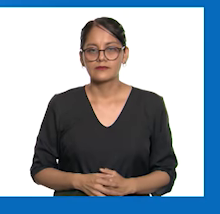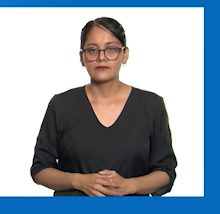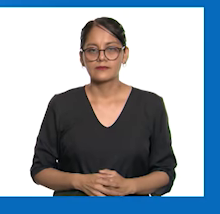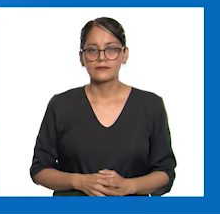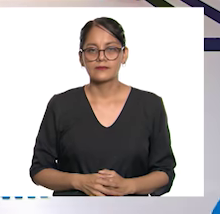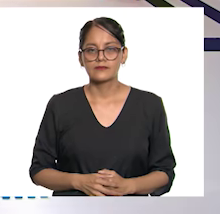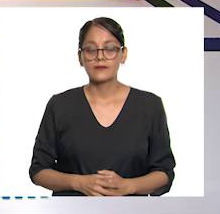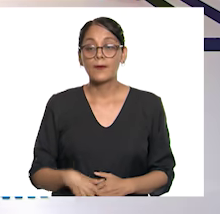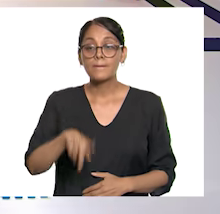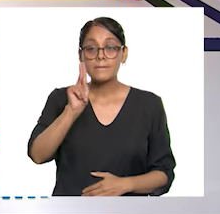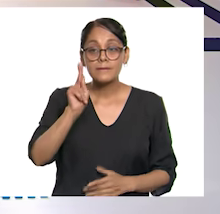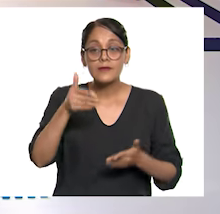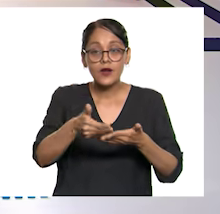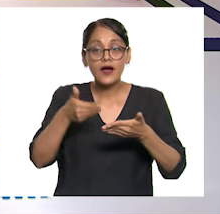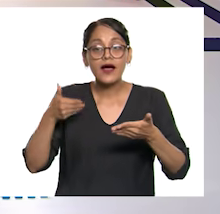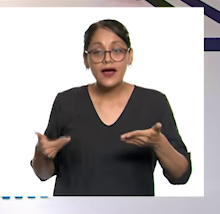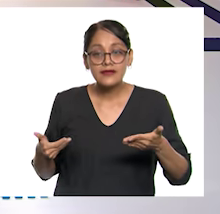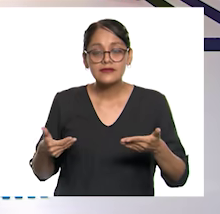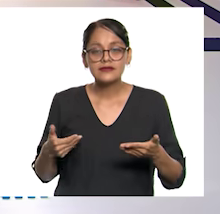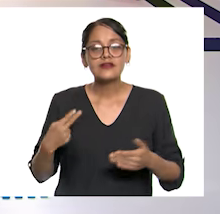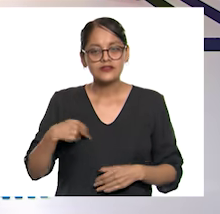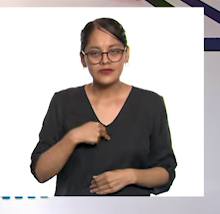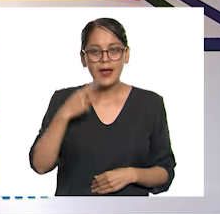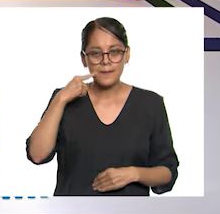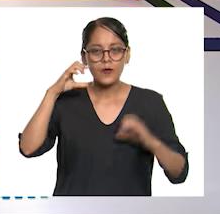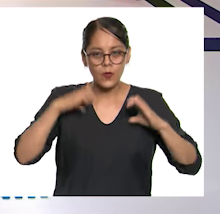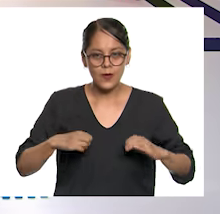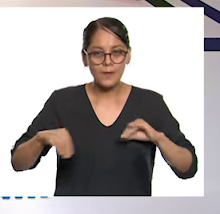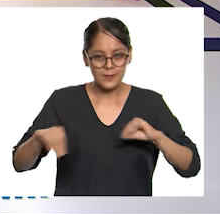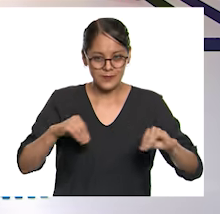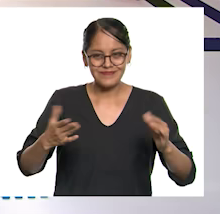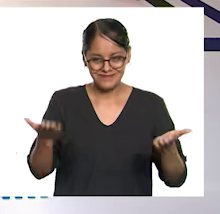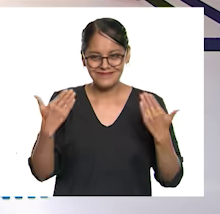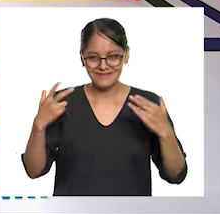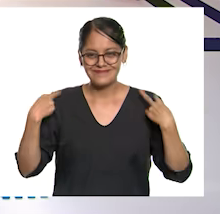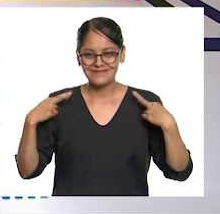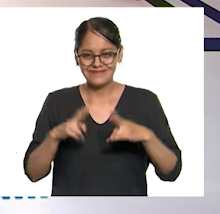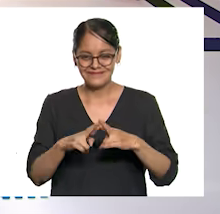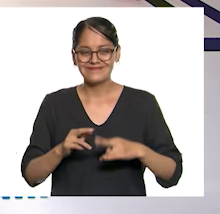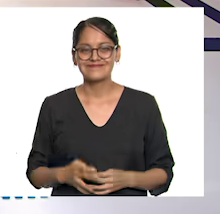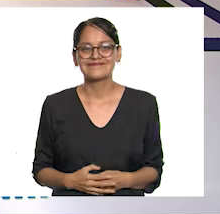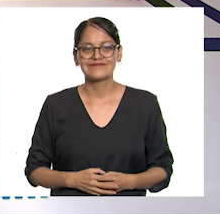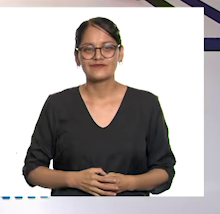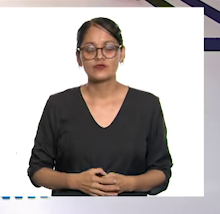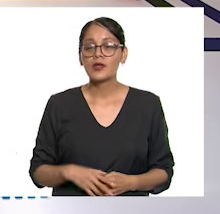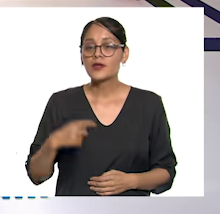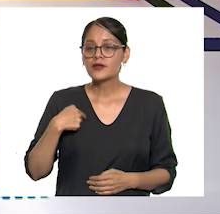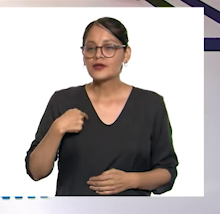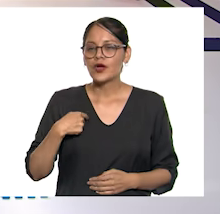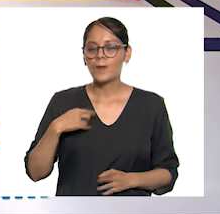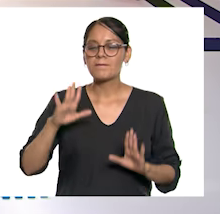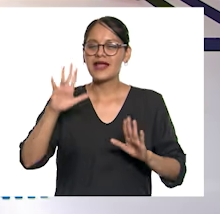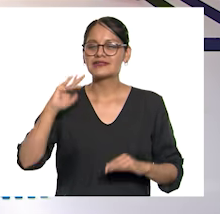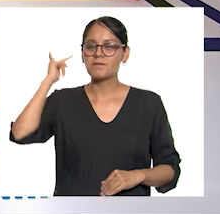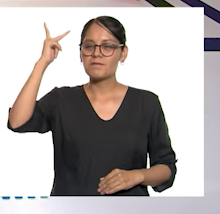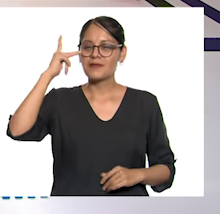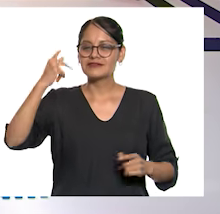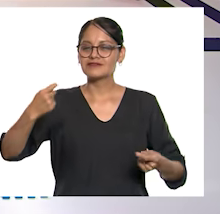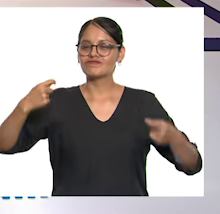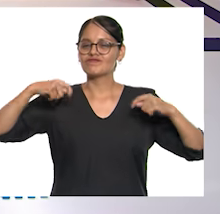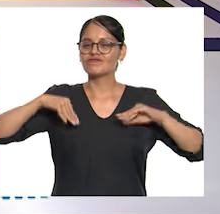Pero antes, vamos a movernos un poco, maestra Lucerito. ¿Somos princesas? ¡Sí!